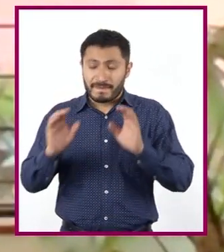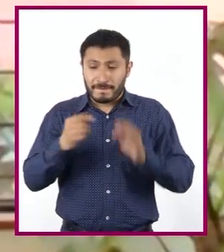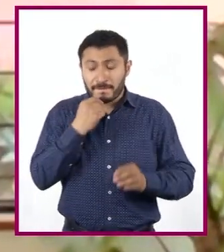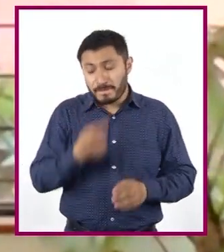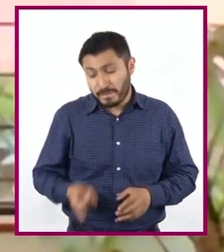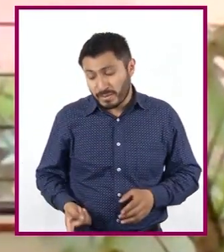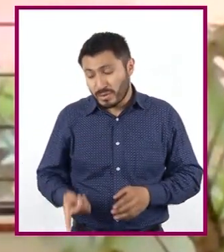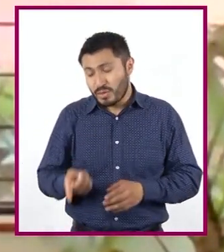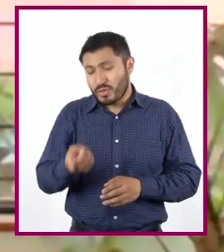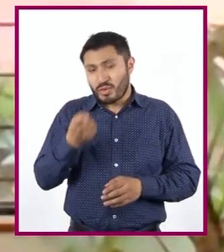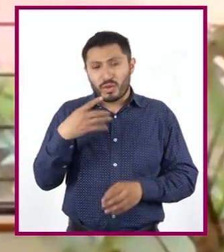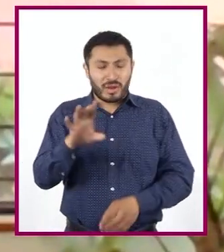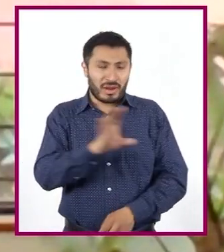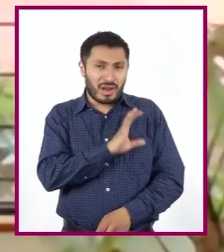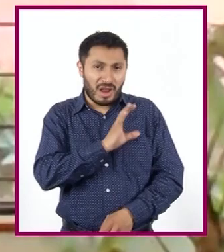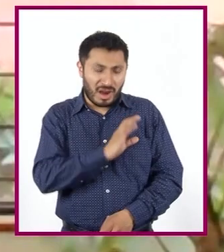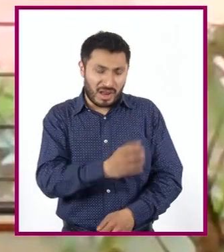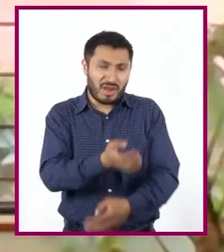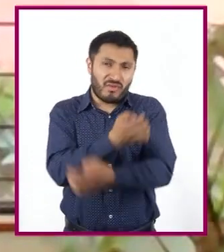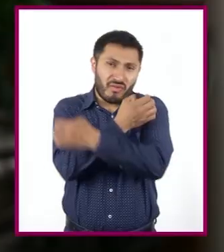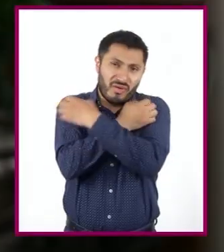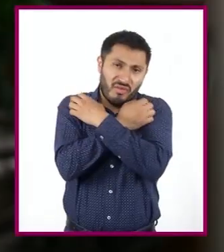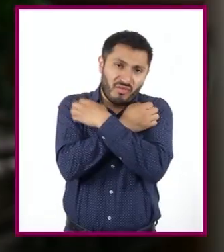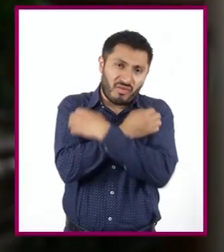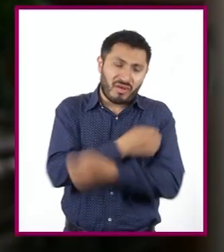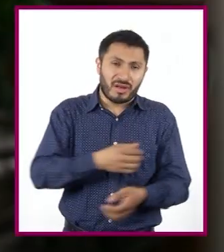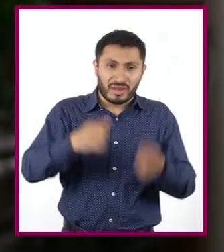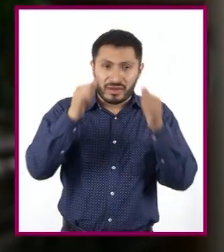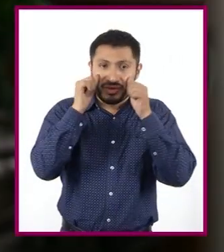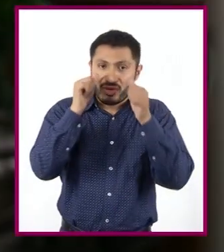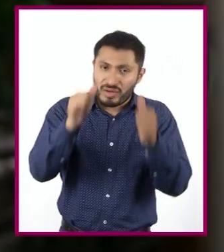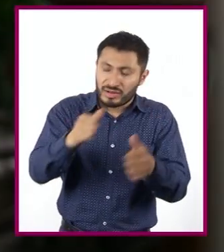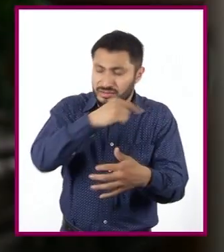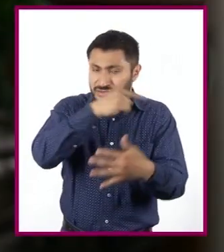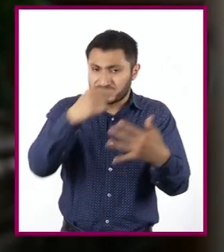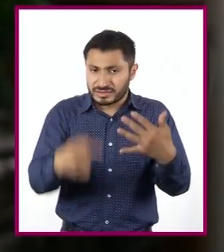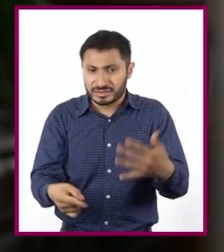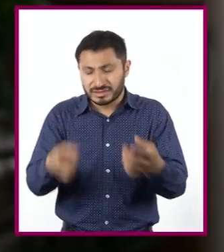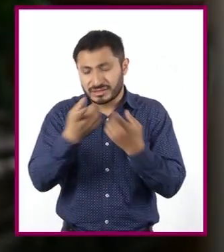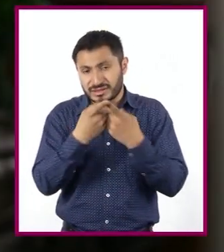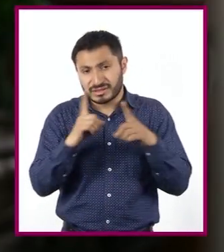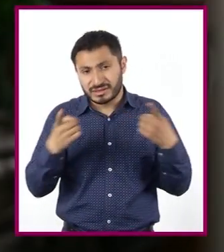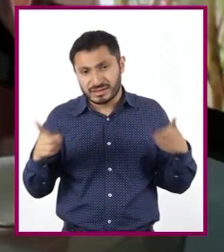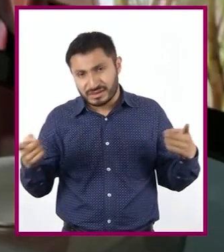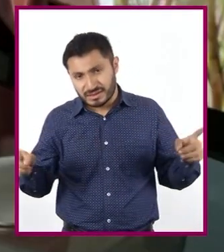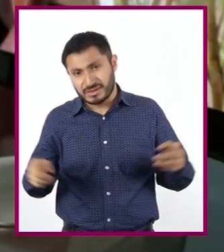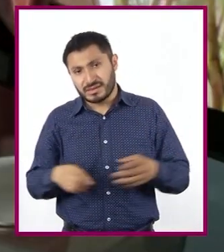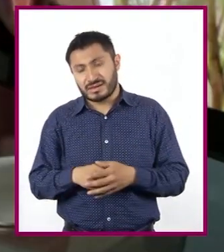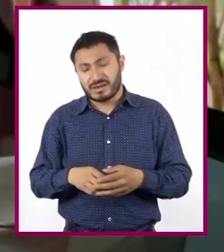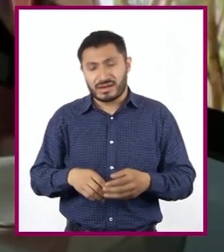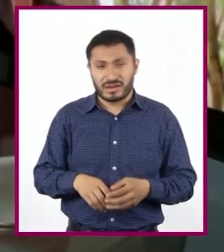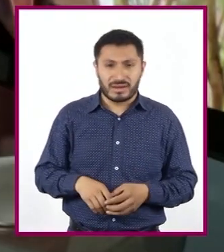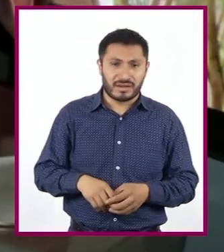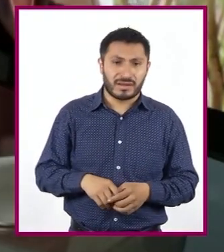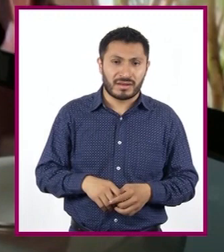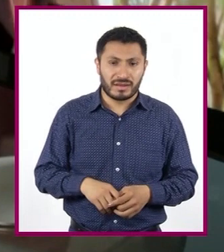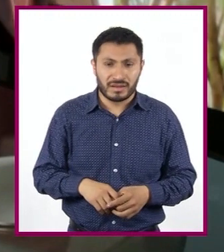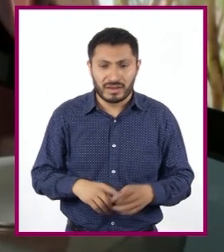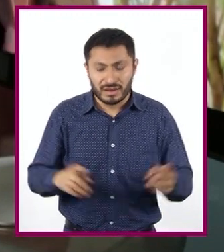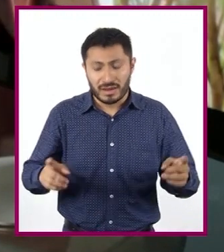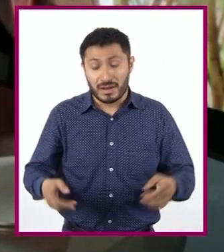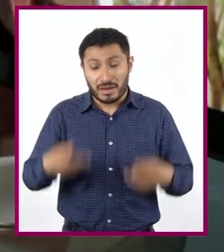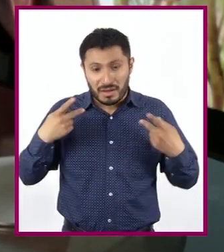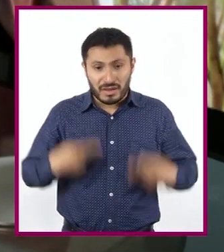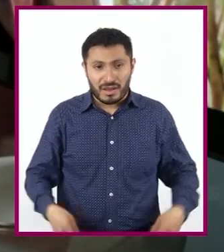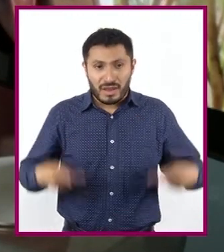a veces los mismos editores suelen ser generosos y nos obsequian los libros, y los editores independientes tienen programas en ocasiones para que compremos